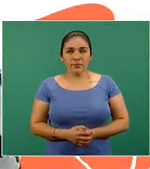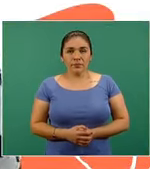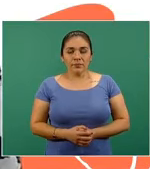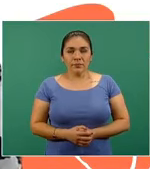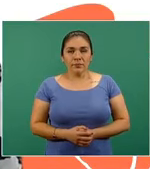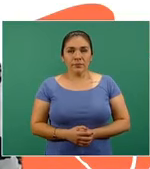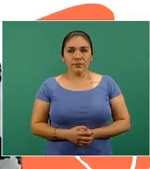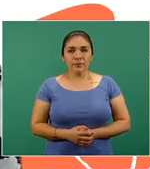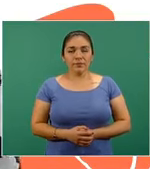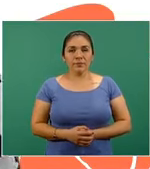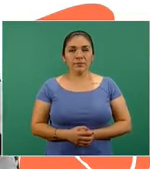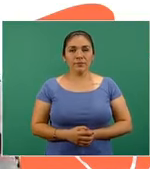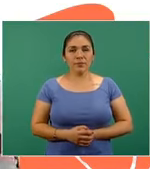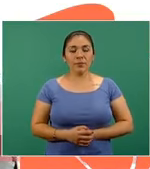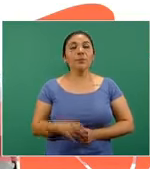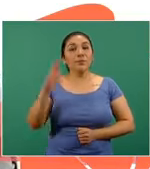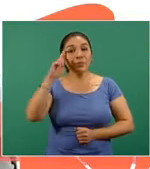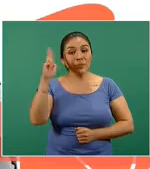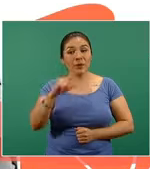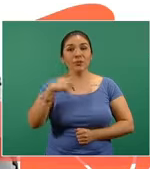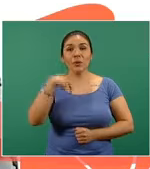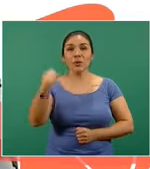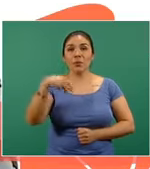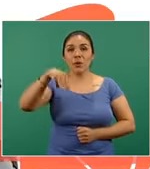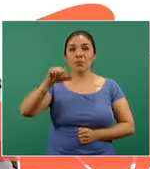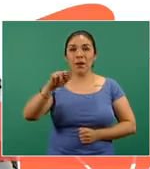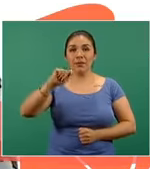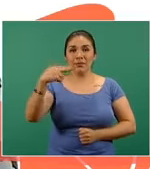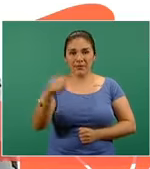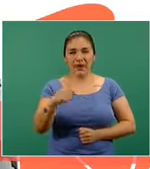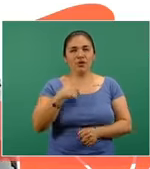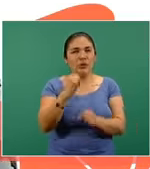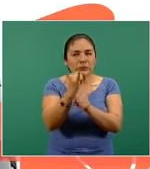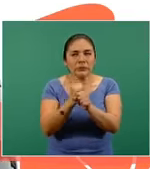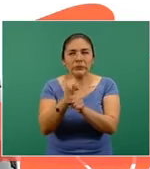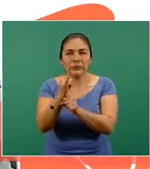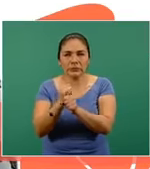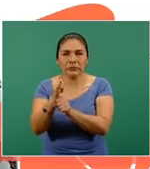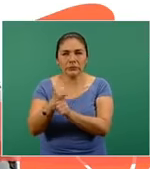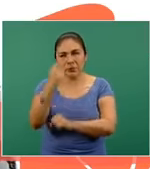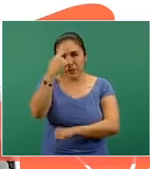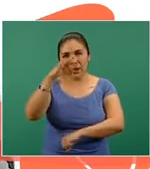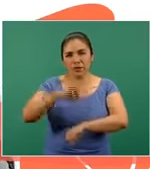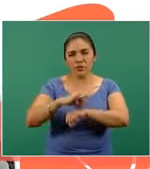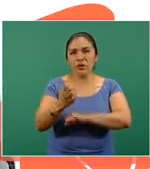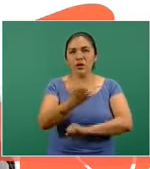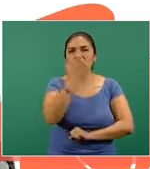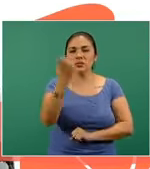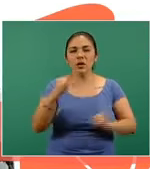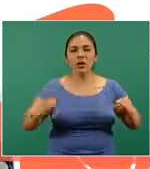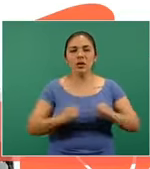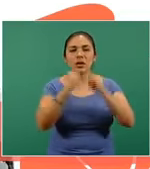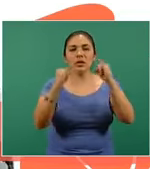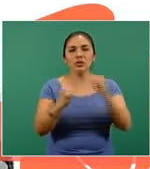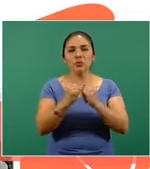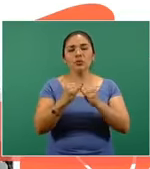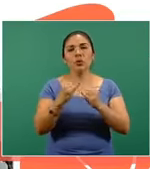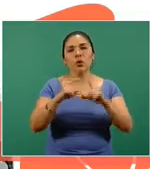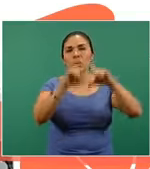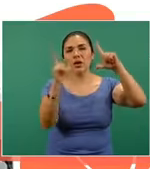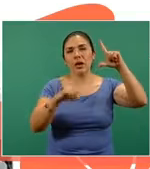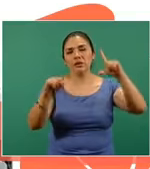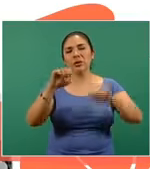Hola, soy Marta Kaufer, investigadora de la Clínica de Obesidad y Trastornos de la Conducta Alimentaria del Instituto Nacional de Ciencias Médicas y